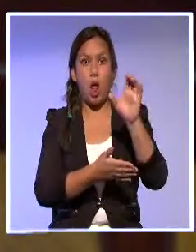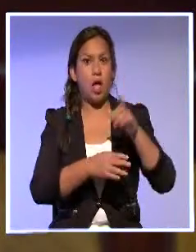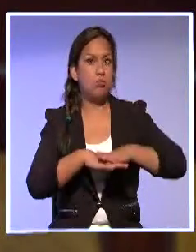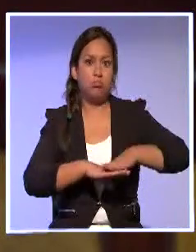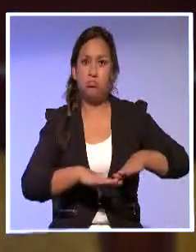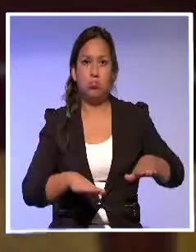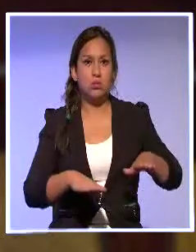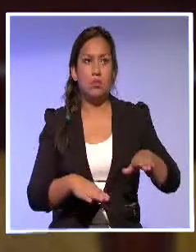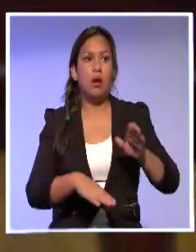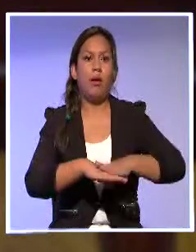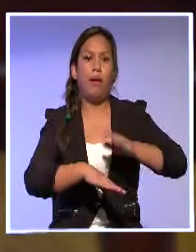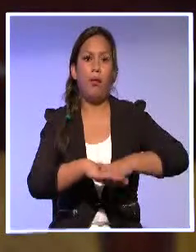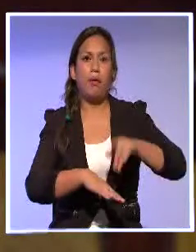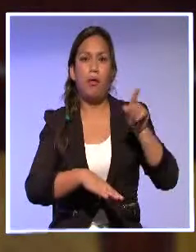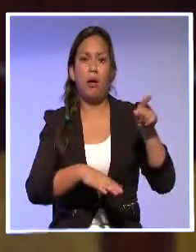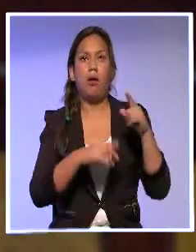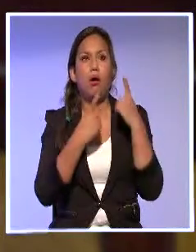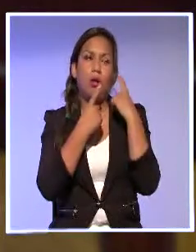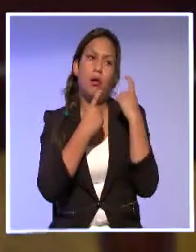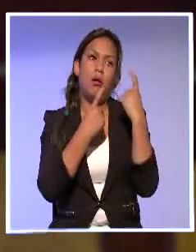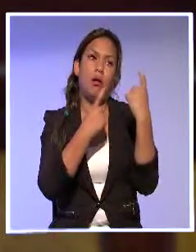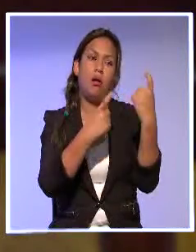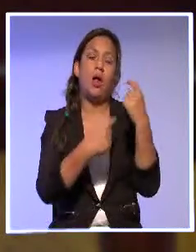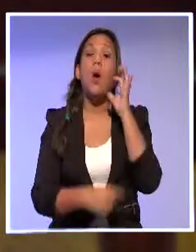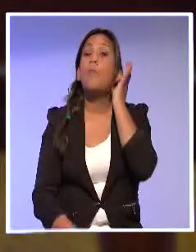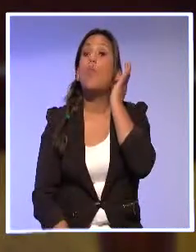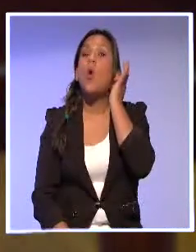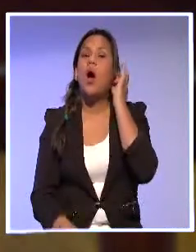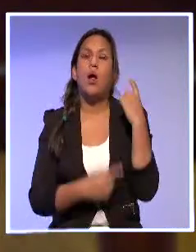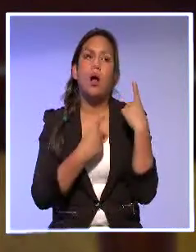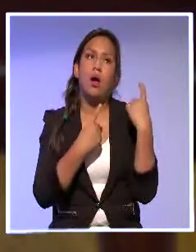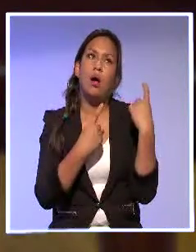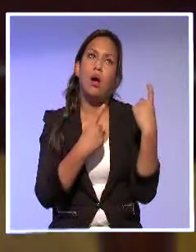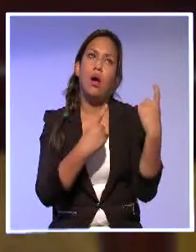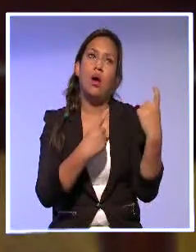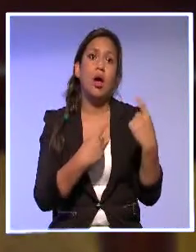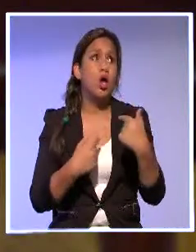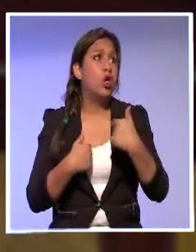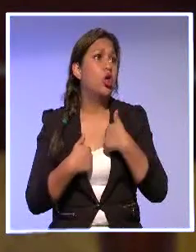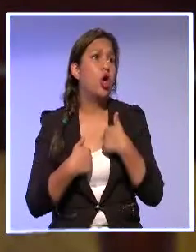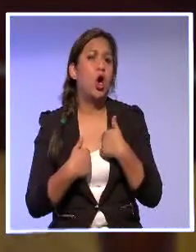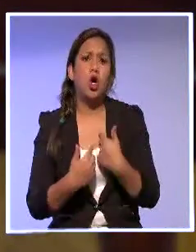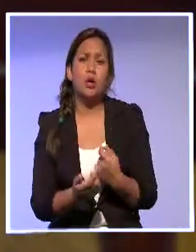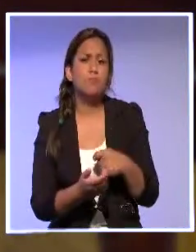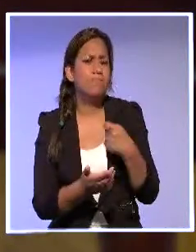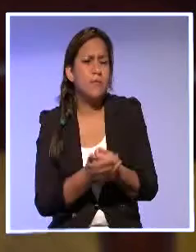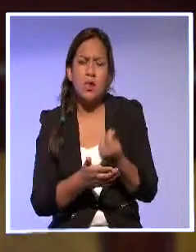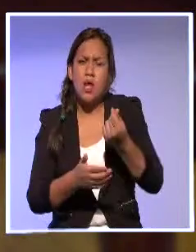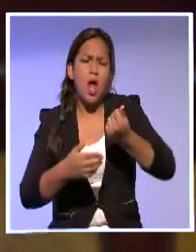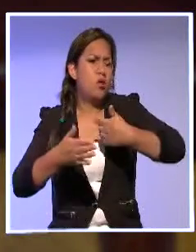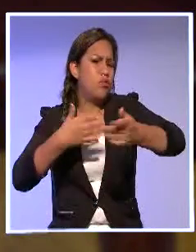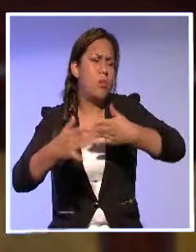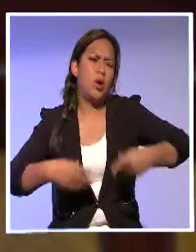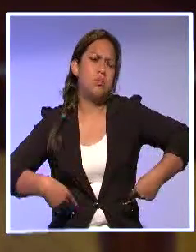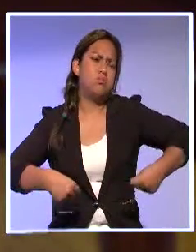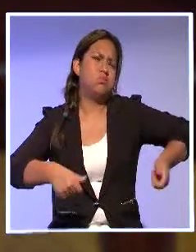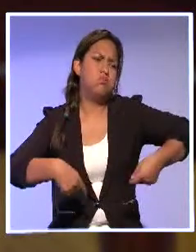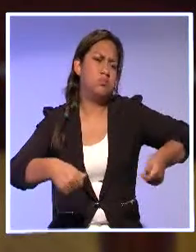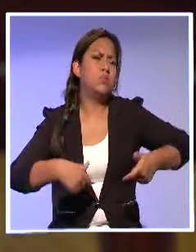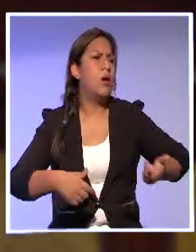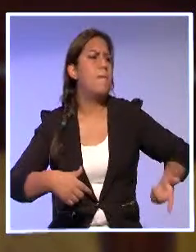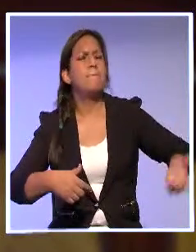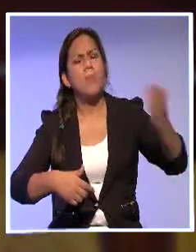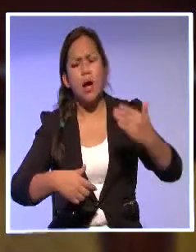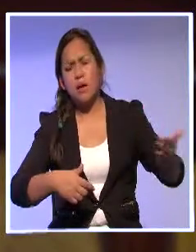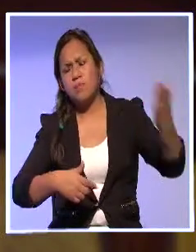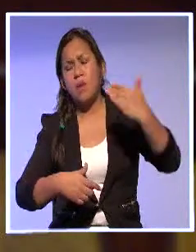se enamoró y bueno dejó el estudio y se tanto sacrificio me lo llevé luego pero ya no quiso estudiar